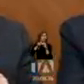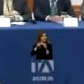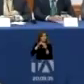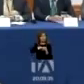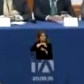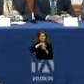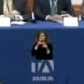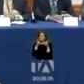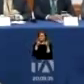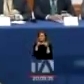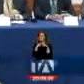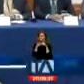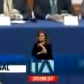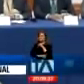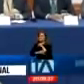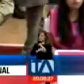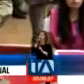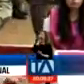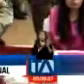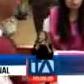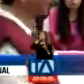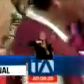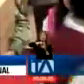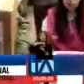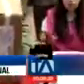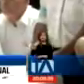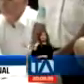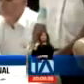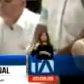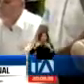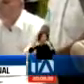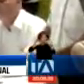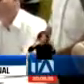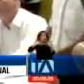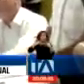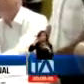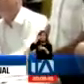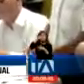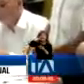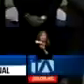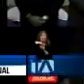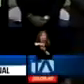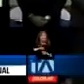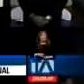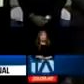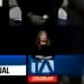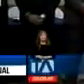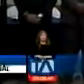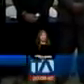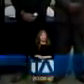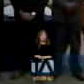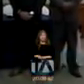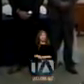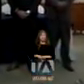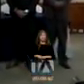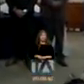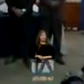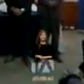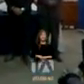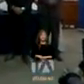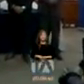misión. Resaltaron que la observación electoral sería una garantía de transparencia en las próximas elecciones. En Quito, María Gracia